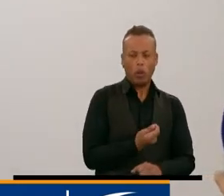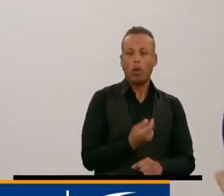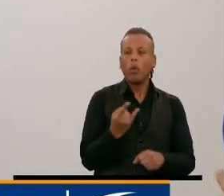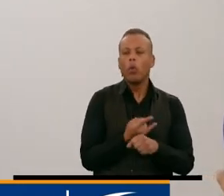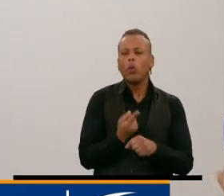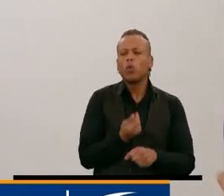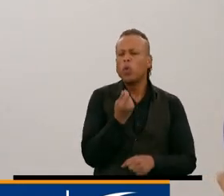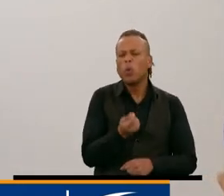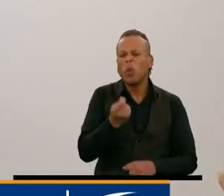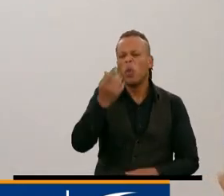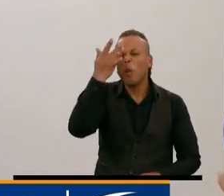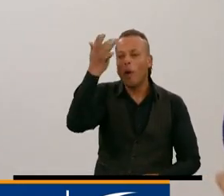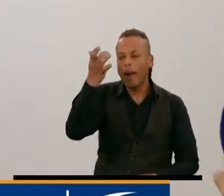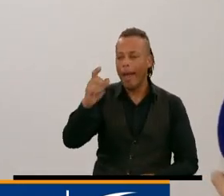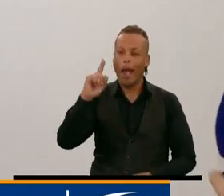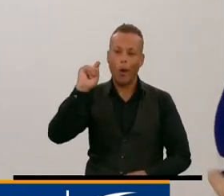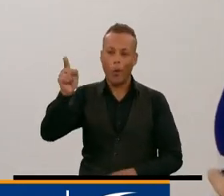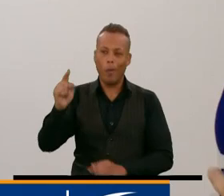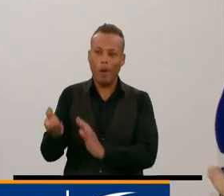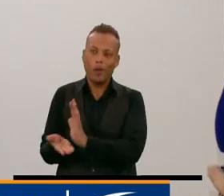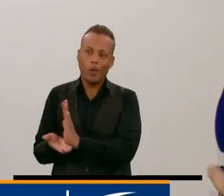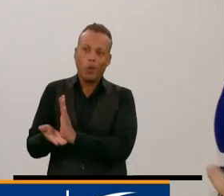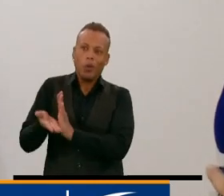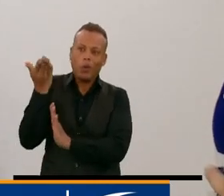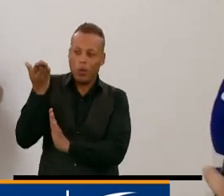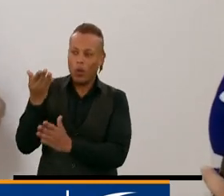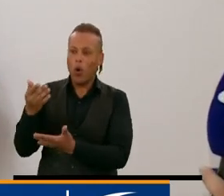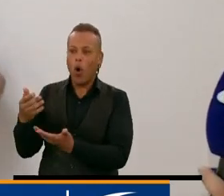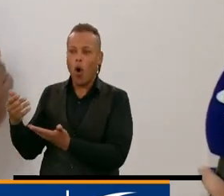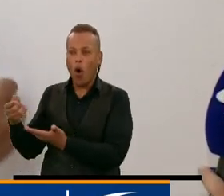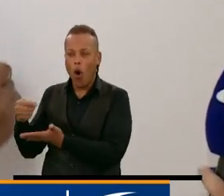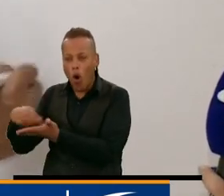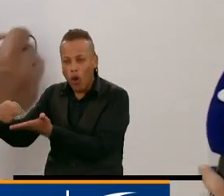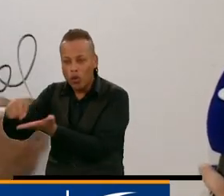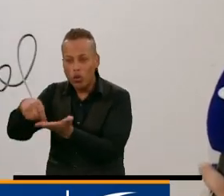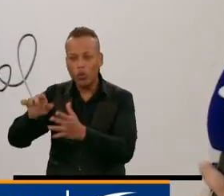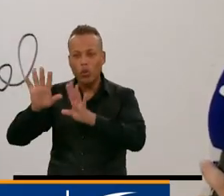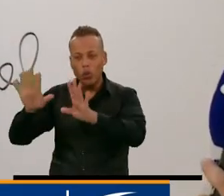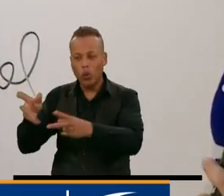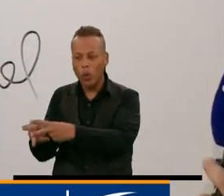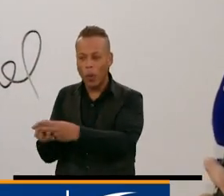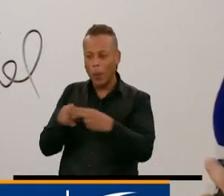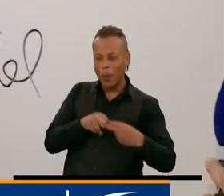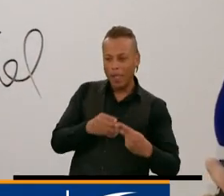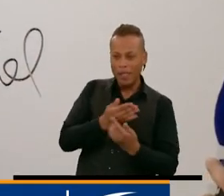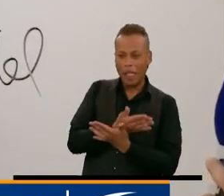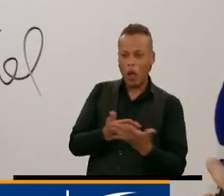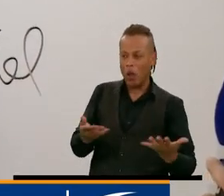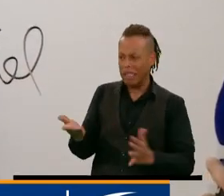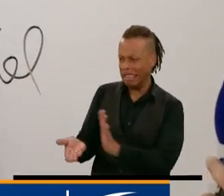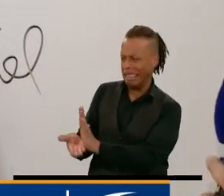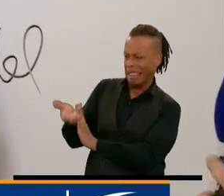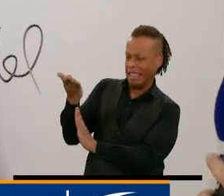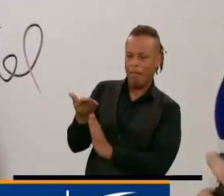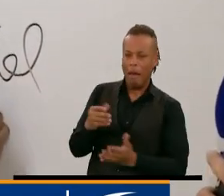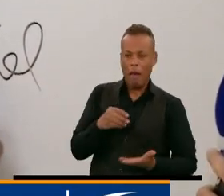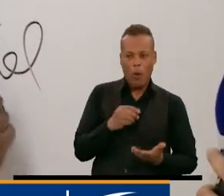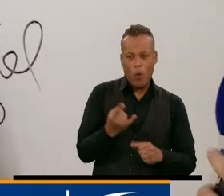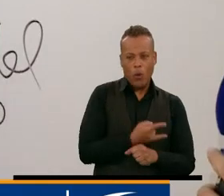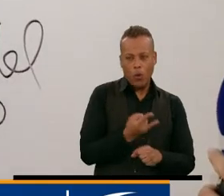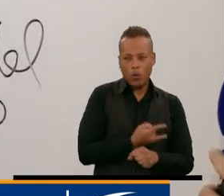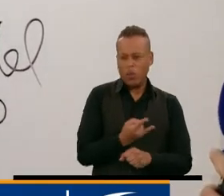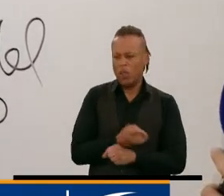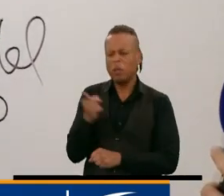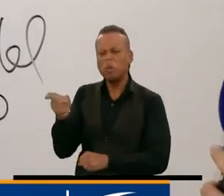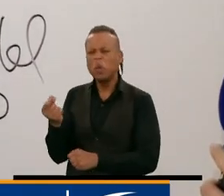baja? Porque aumenta los costos del crédito. ¿En cuánto se aumentan los